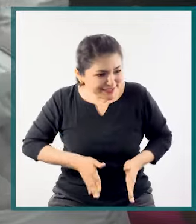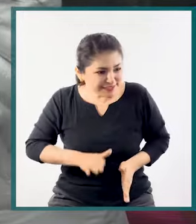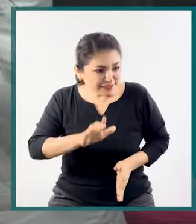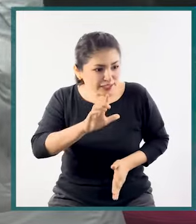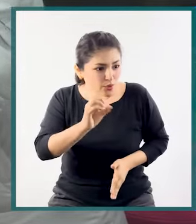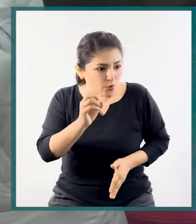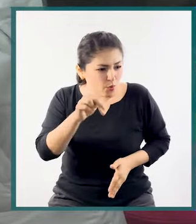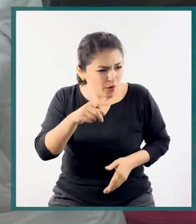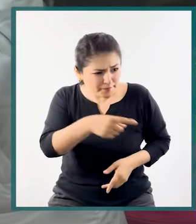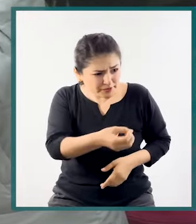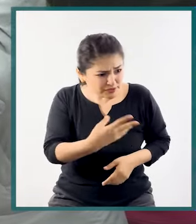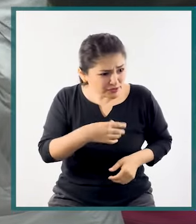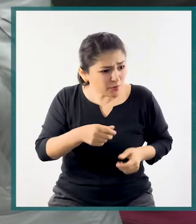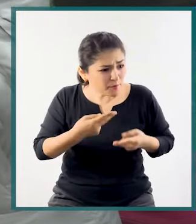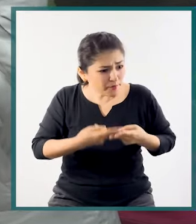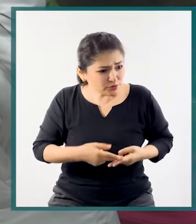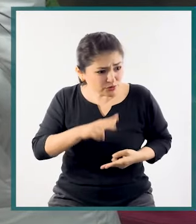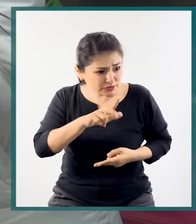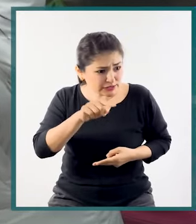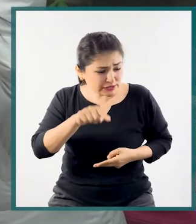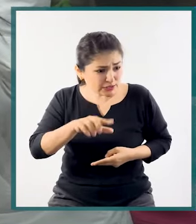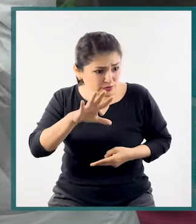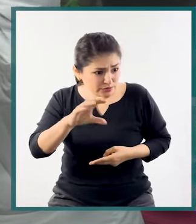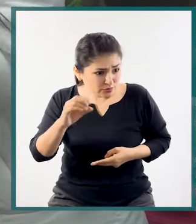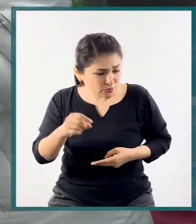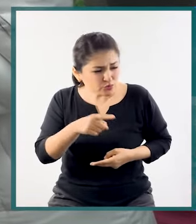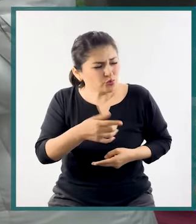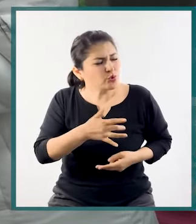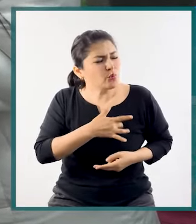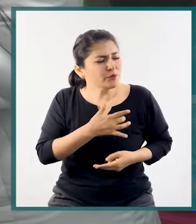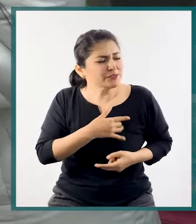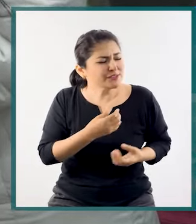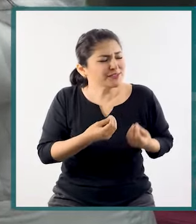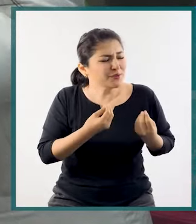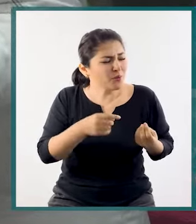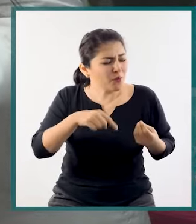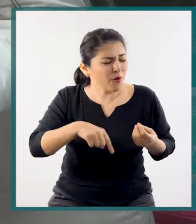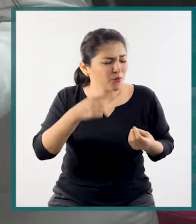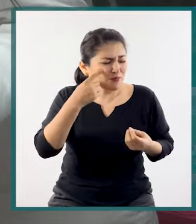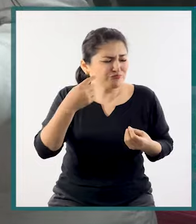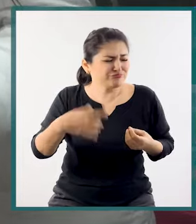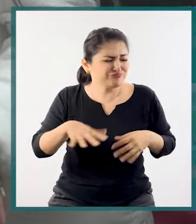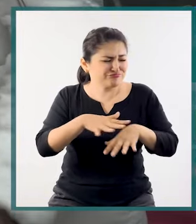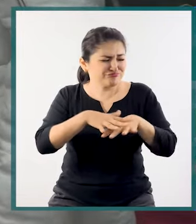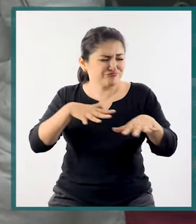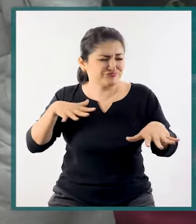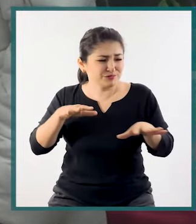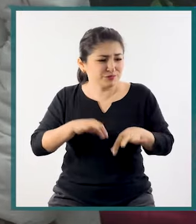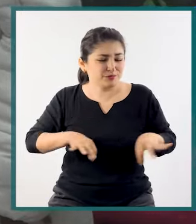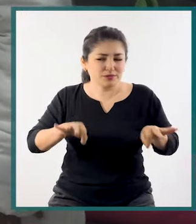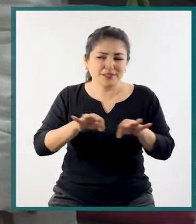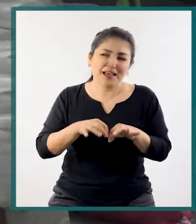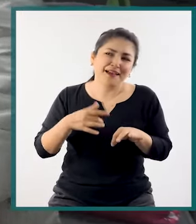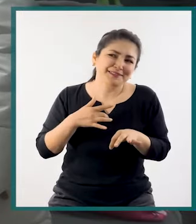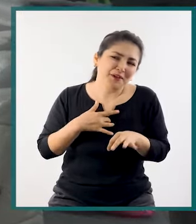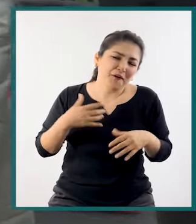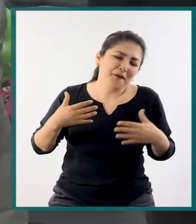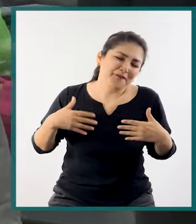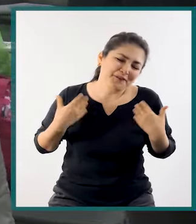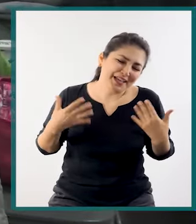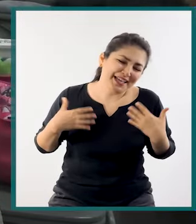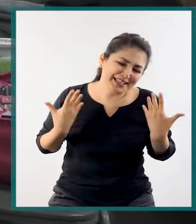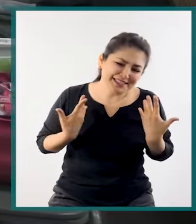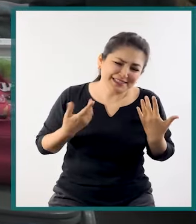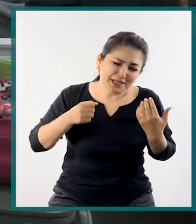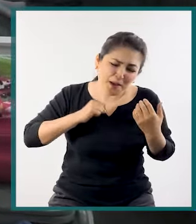con 3,250 kilos, ¿me comentan? Sí. ¿Cómo te sientes hoy día en un evento tan especial? Feliz que